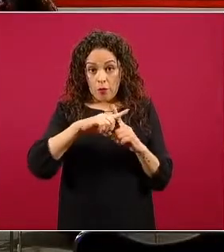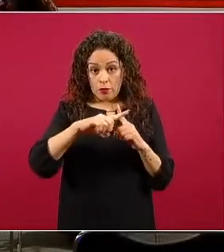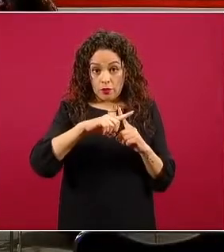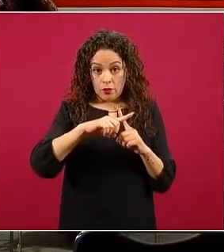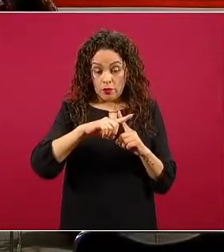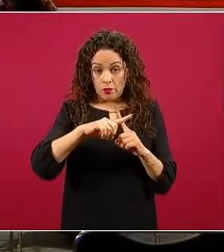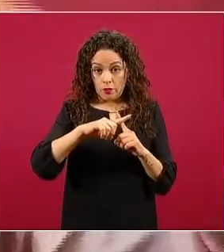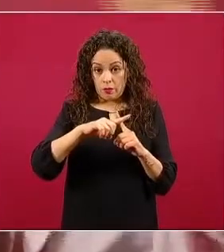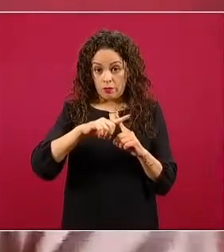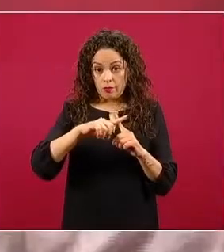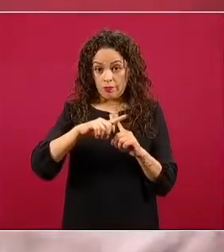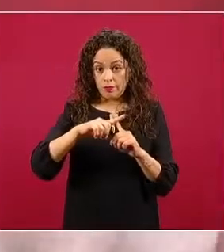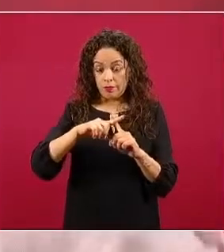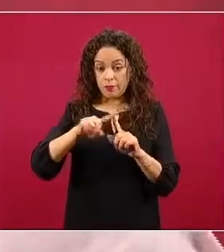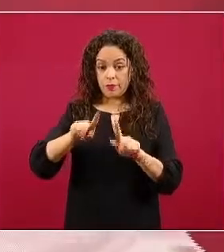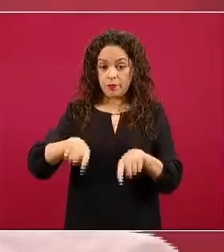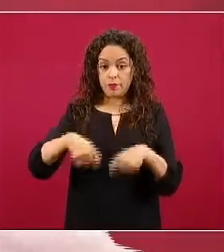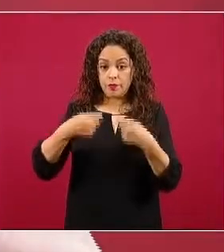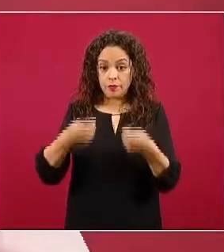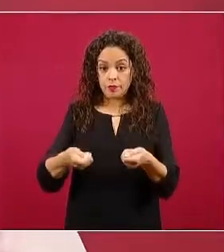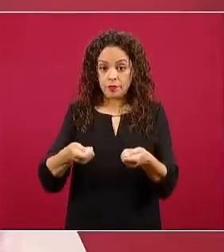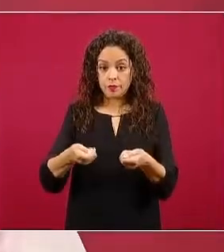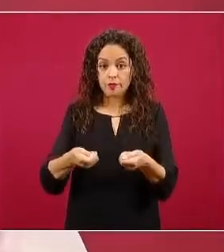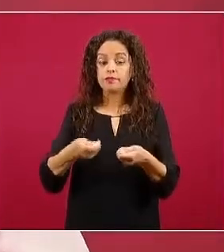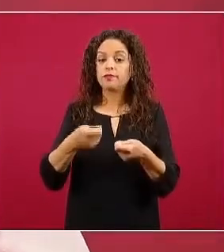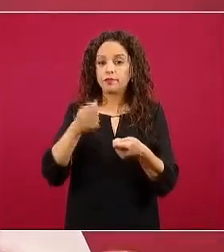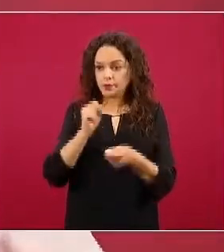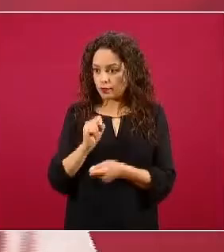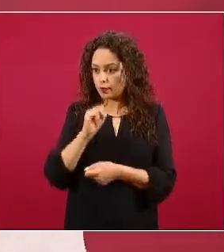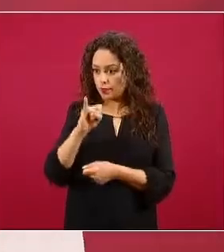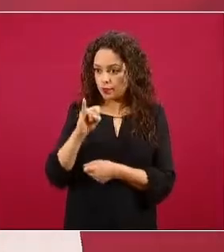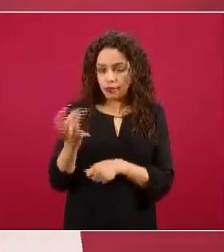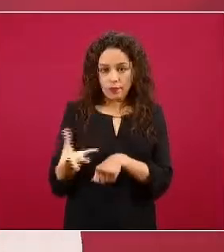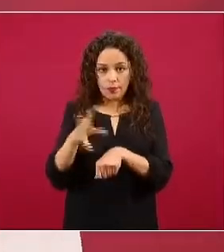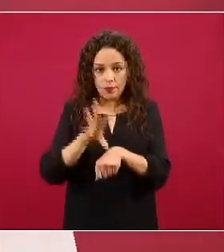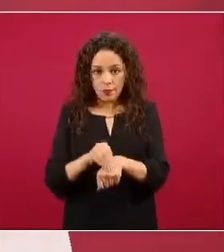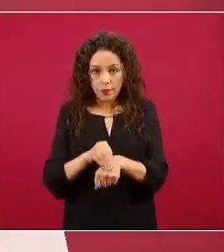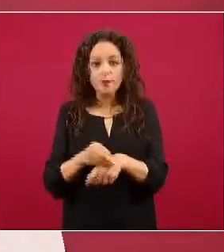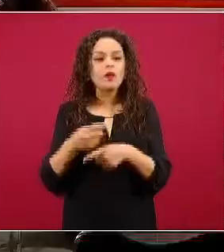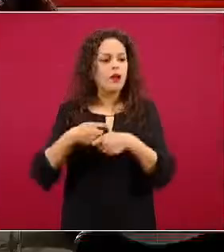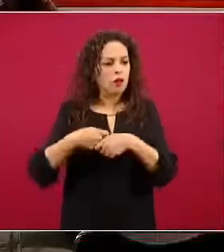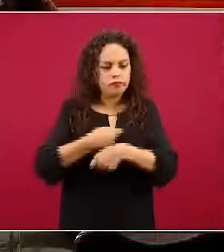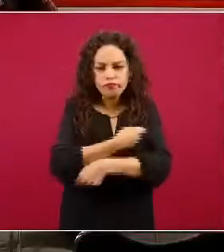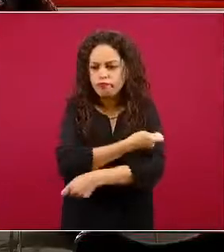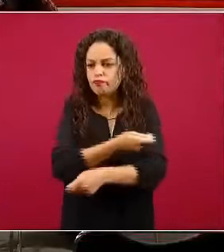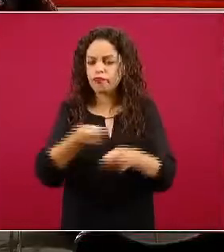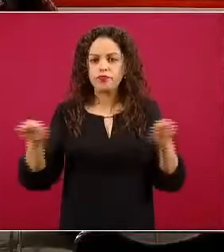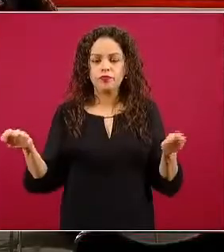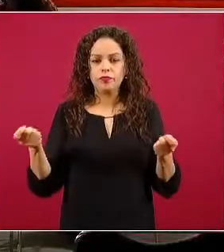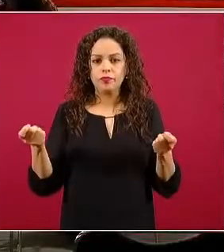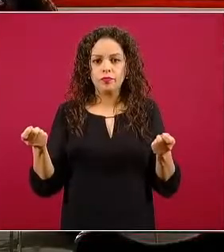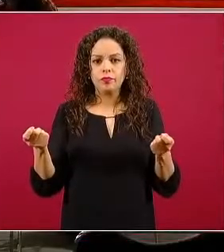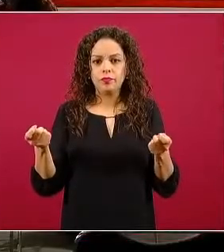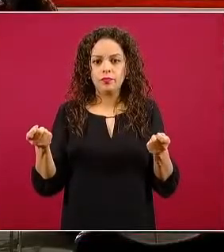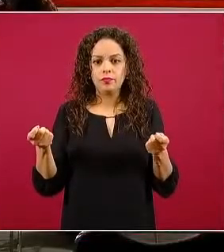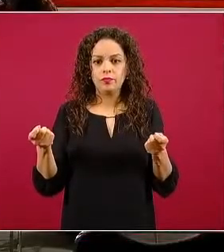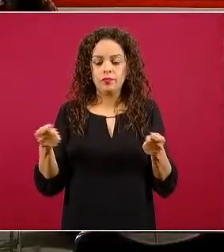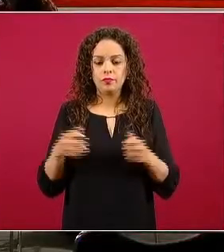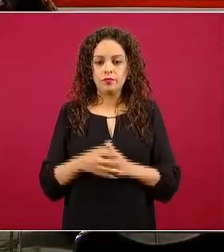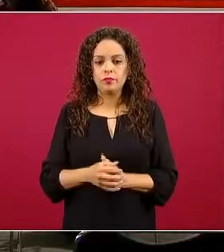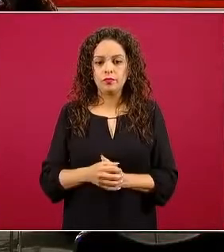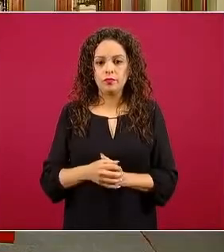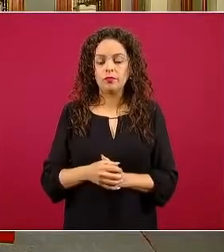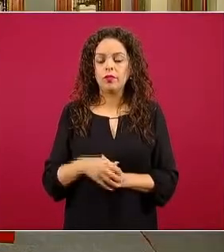sanitaria y se va al mercado general, y en lugar de tener una población cautiva,